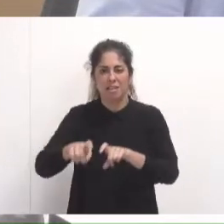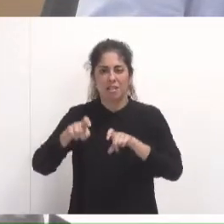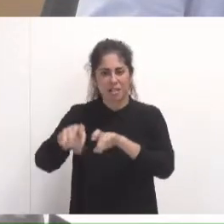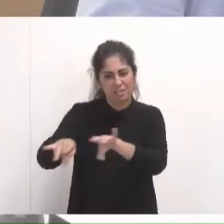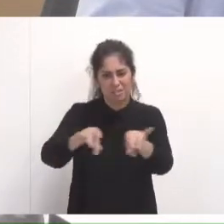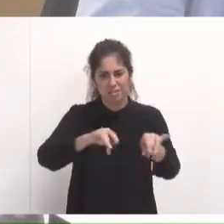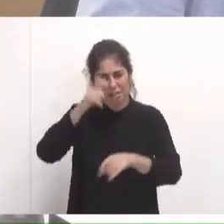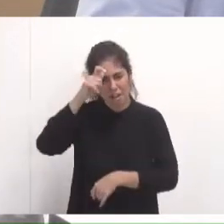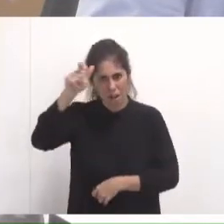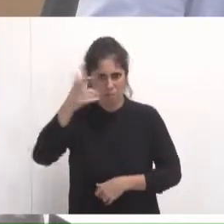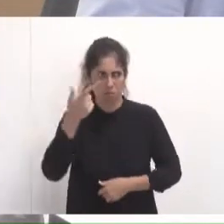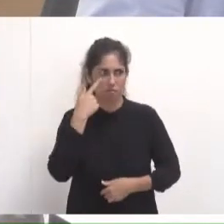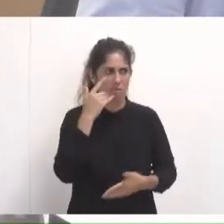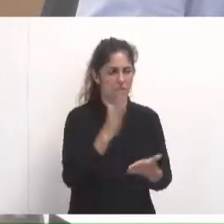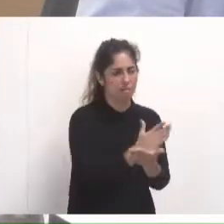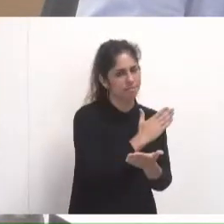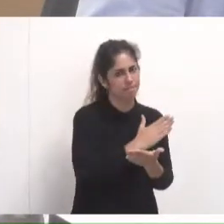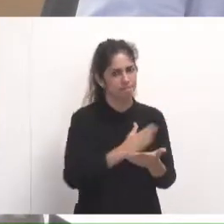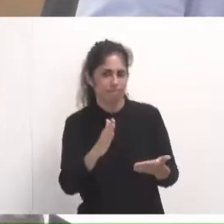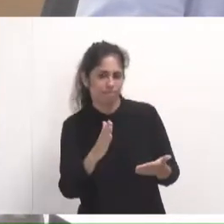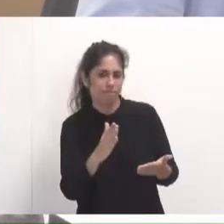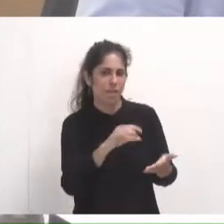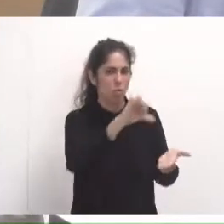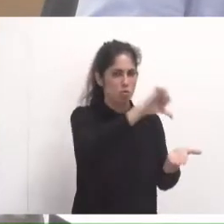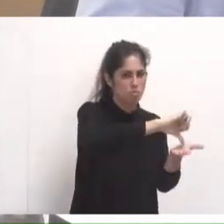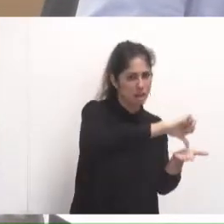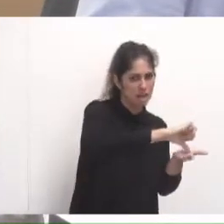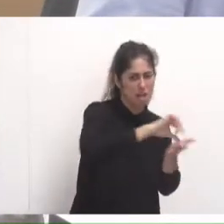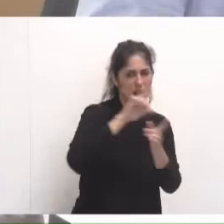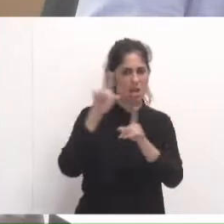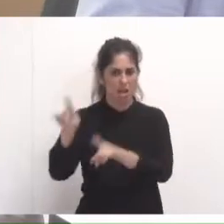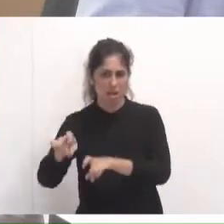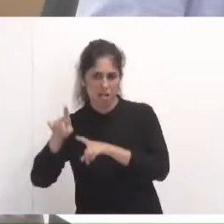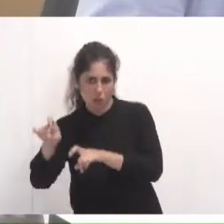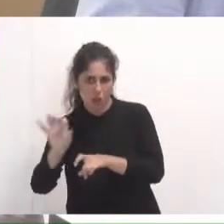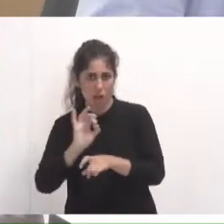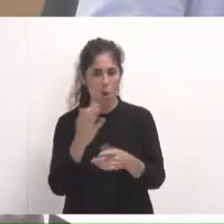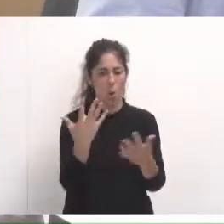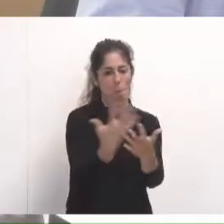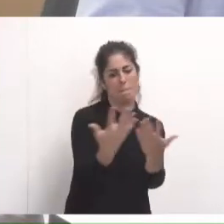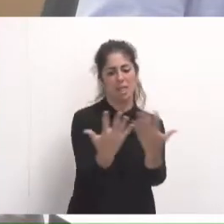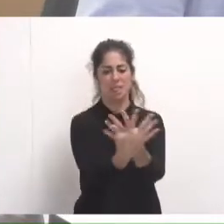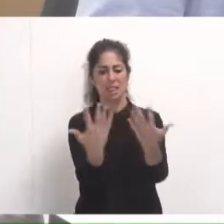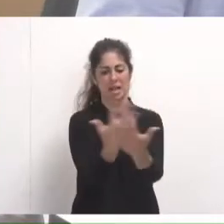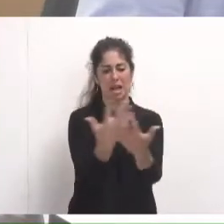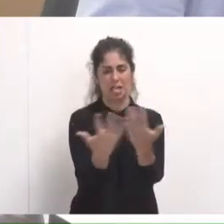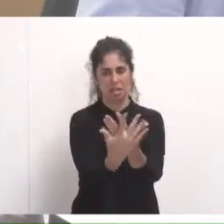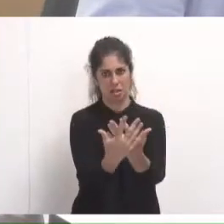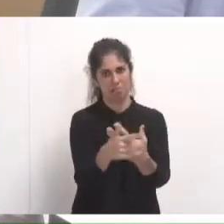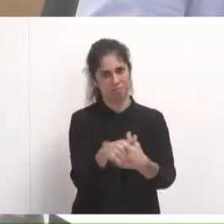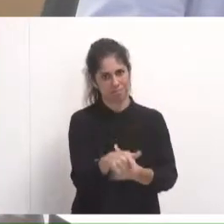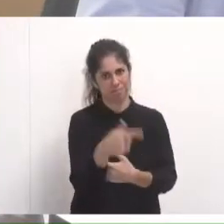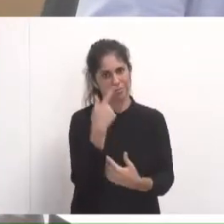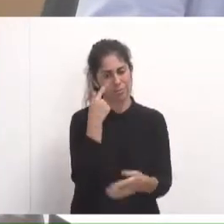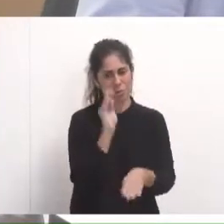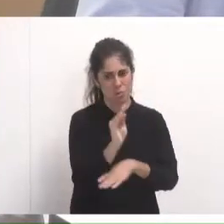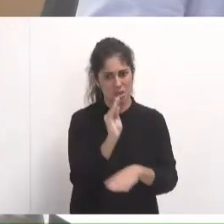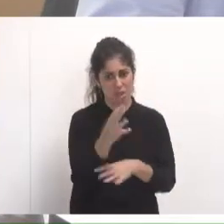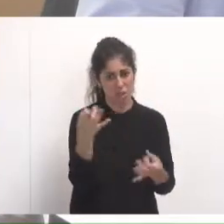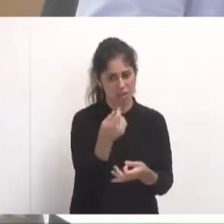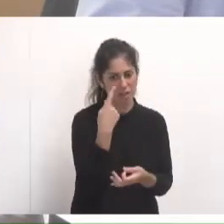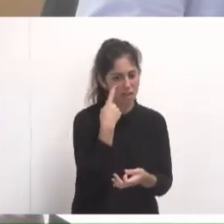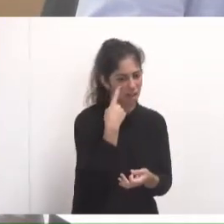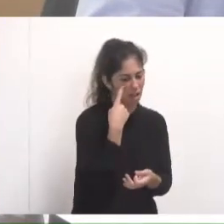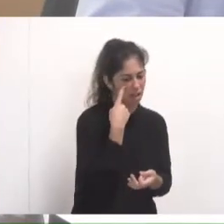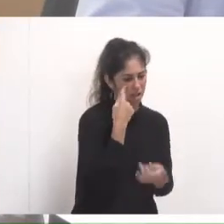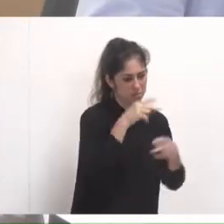esa zona urbana, esa zona agrícola y esa zona mixta, digamos, urbana, agrícola, ¿no? O sea, también hay que tener en cuenta todos estos